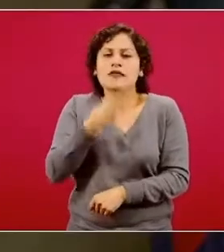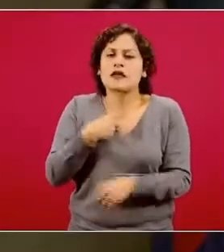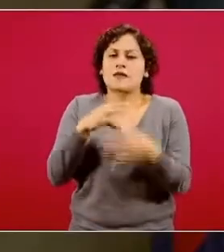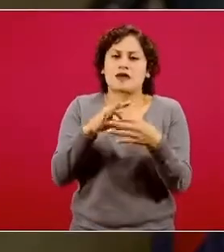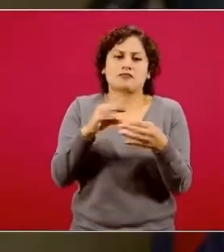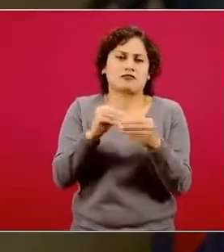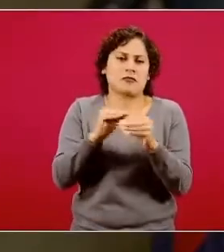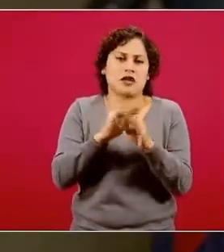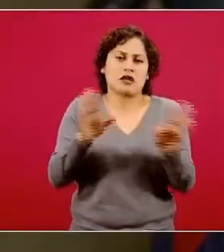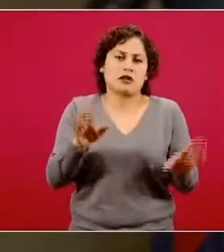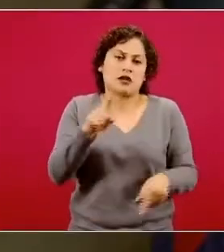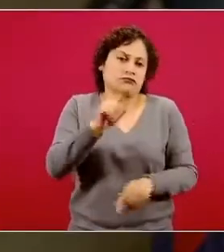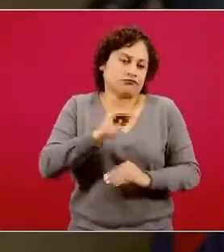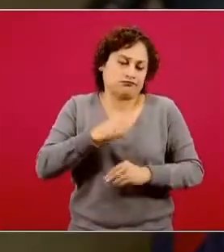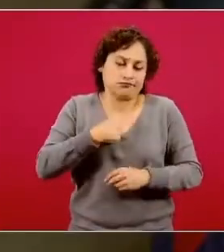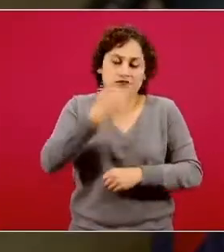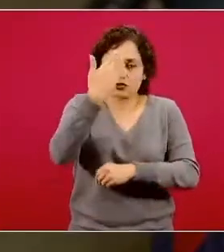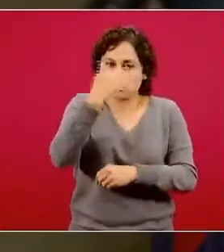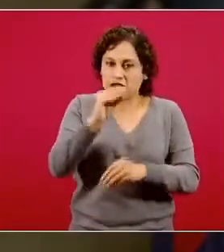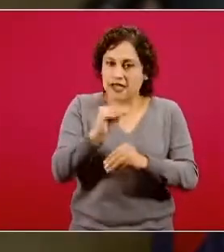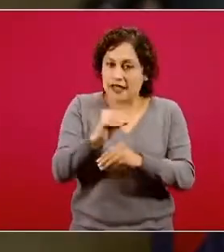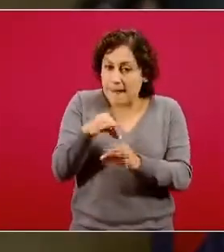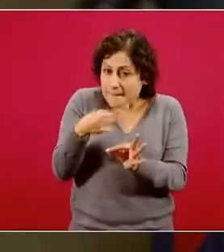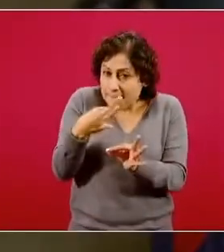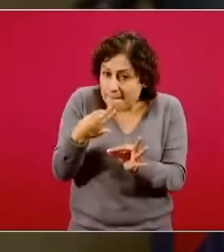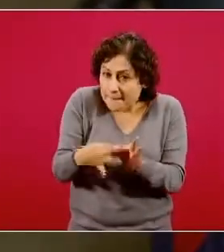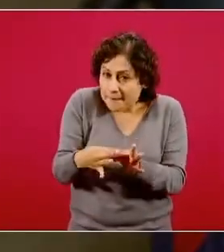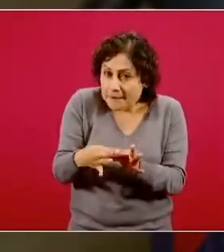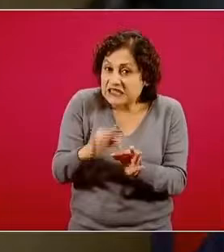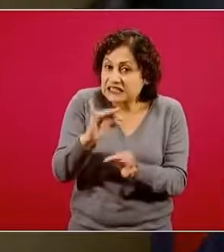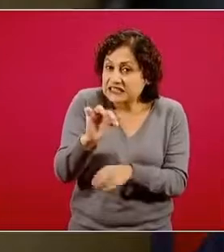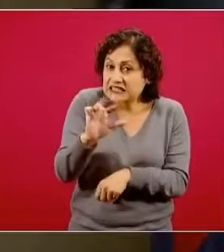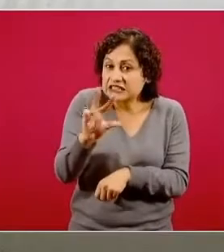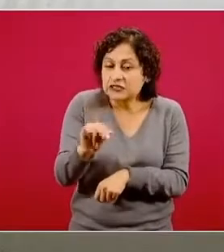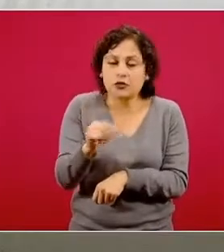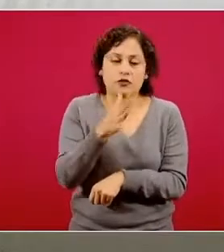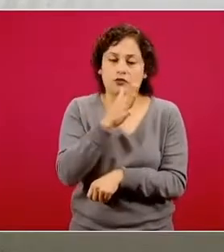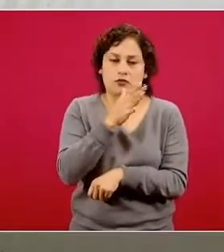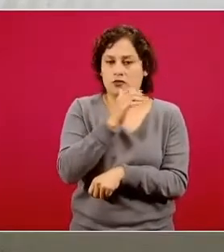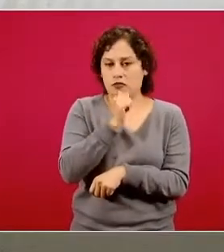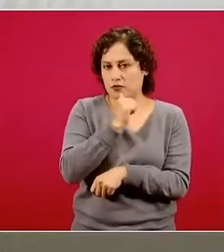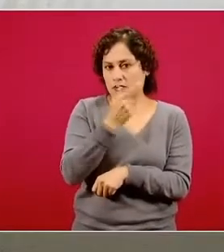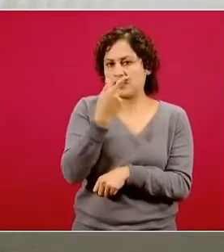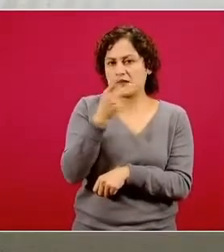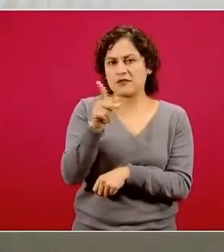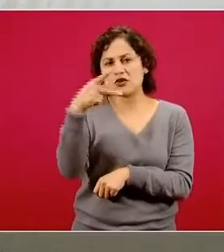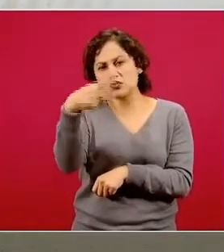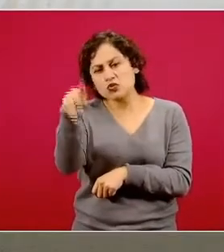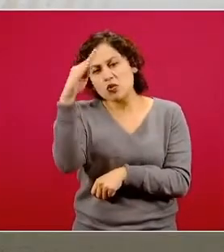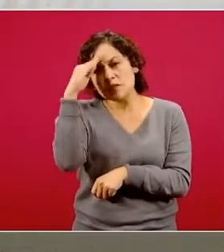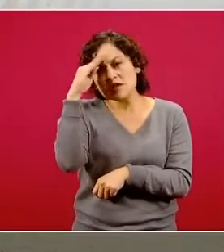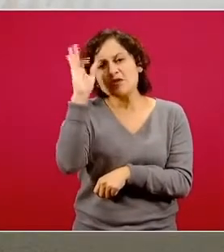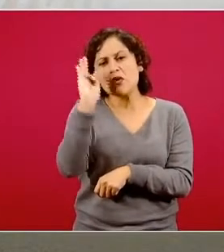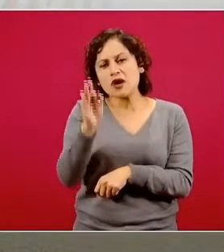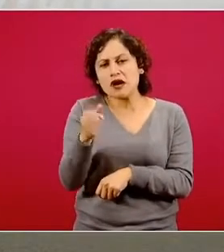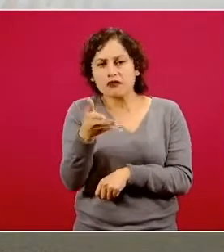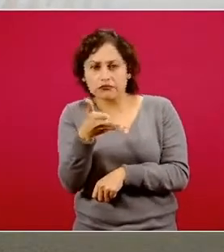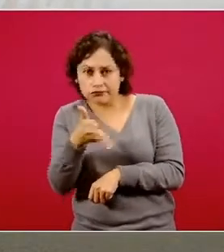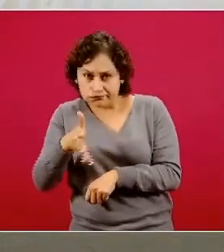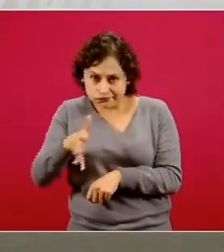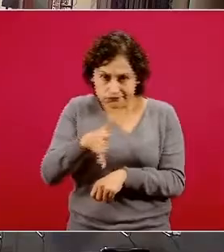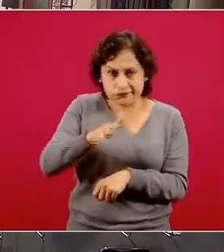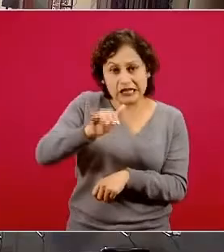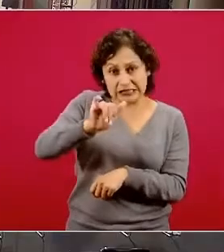no la información exacta, ¿verdad? Pero ¿qué perspectiva hay de esa posibilidad? Particularmente, mi punto de vista es de que sí es